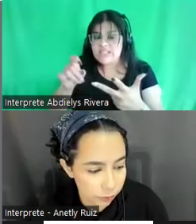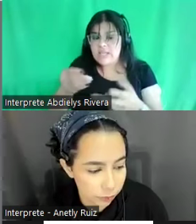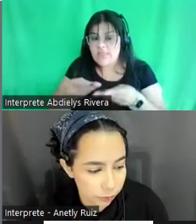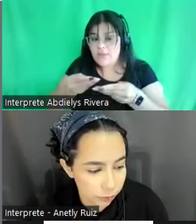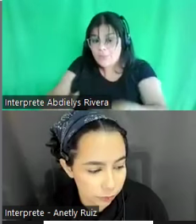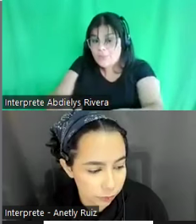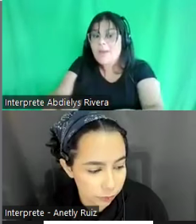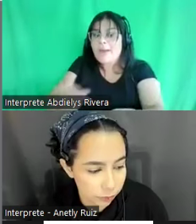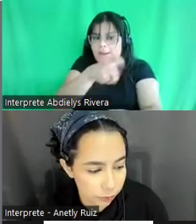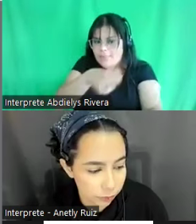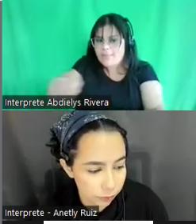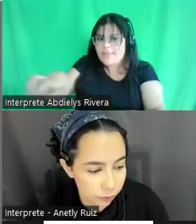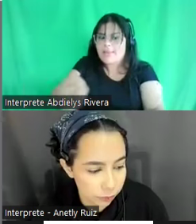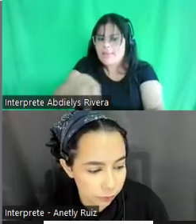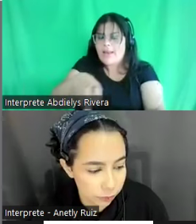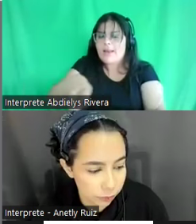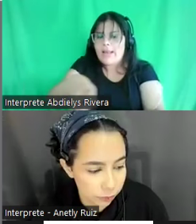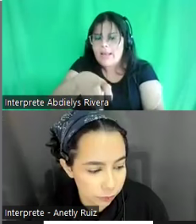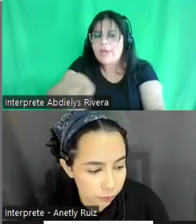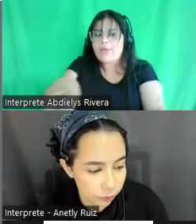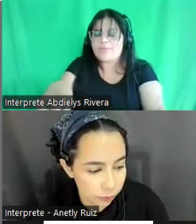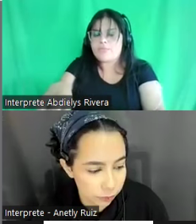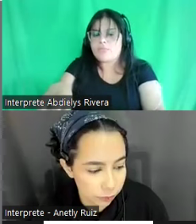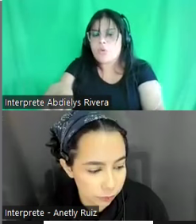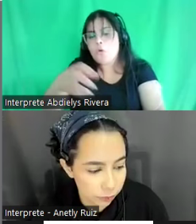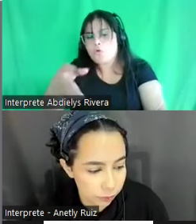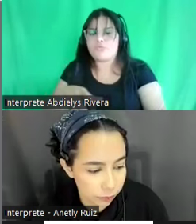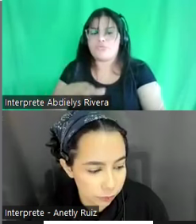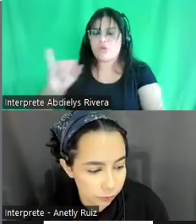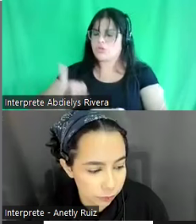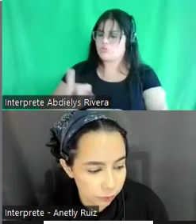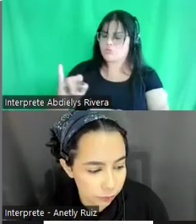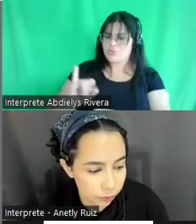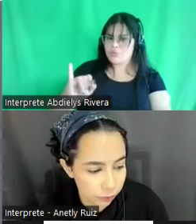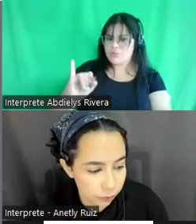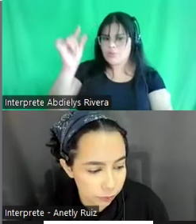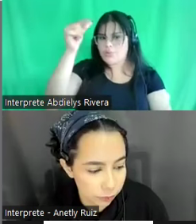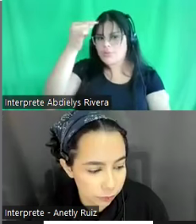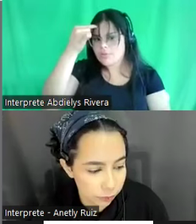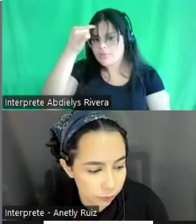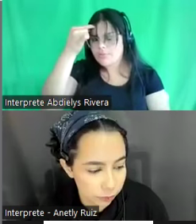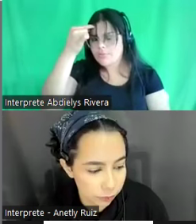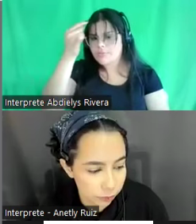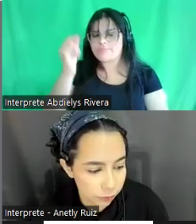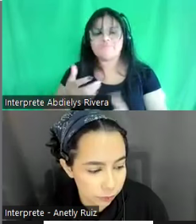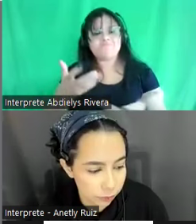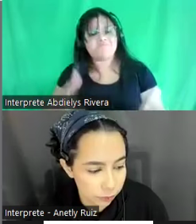situación presentada. Entiendo que ya están comentando.